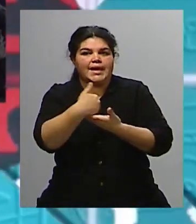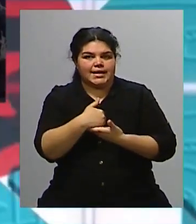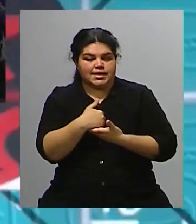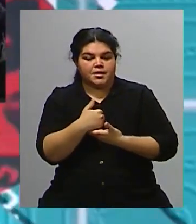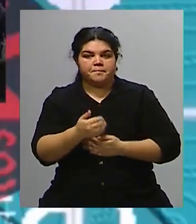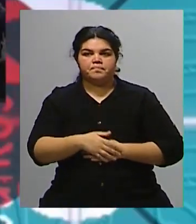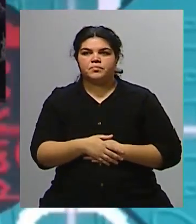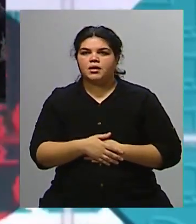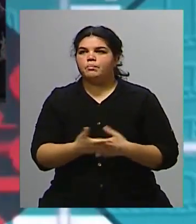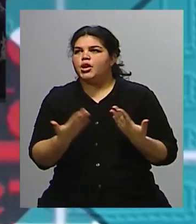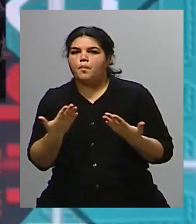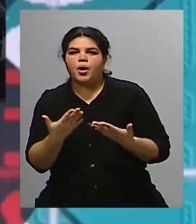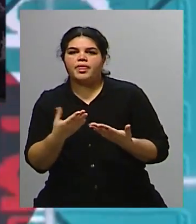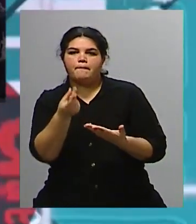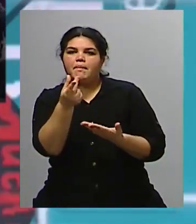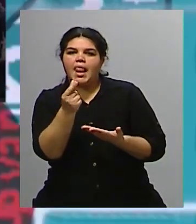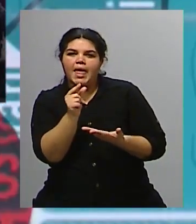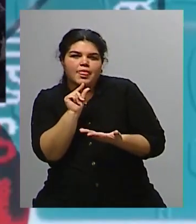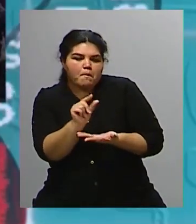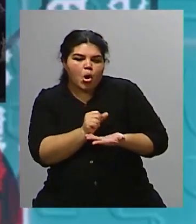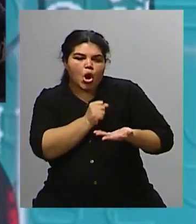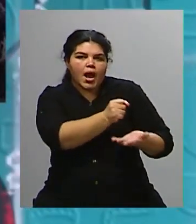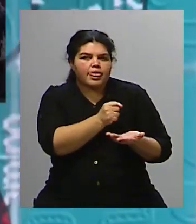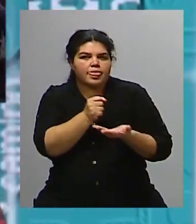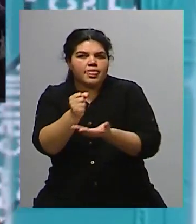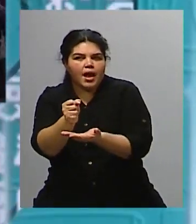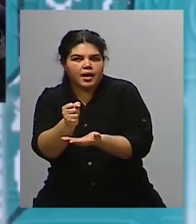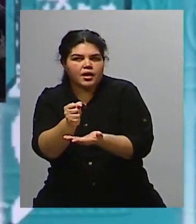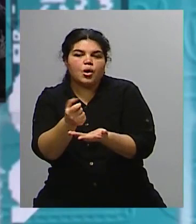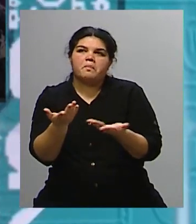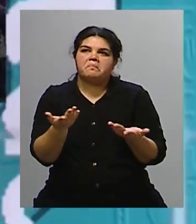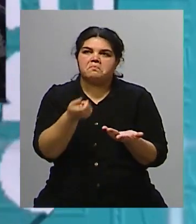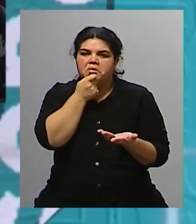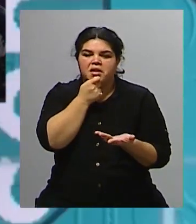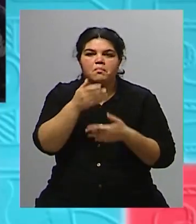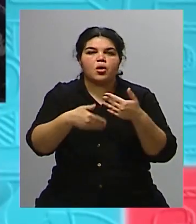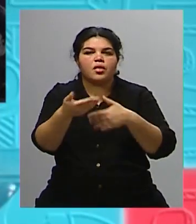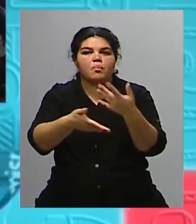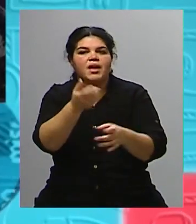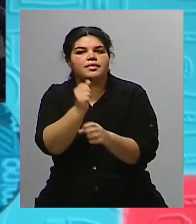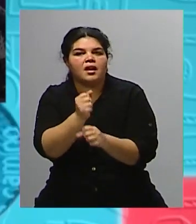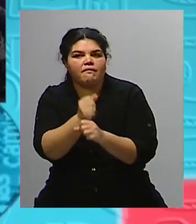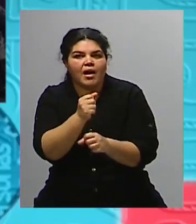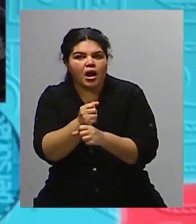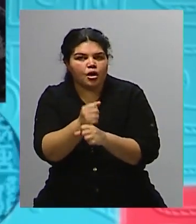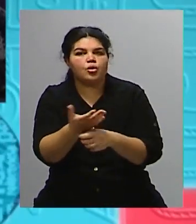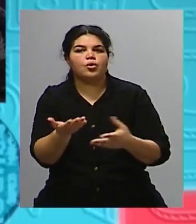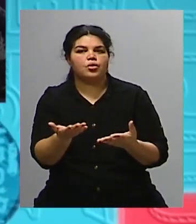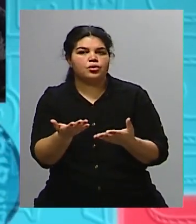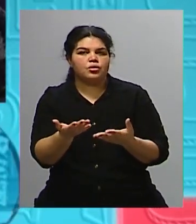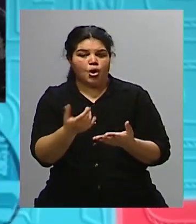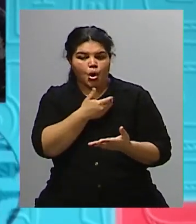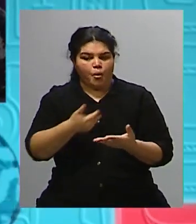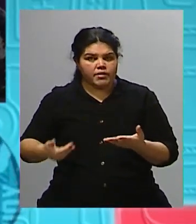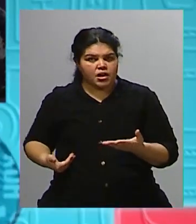algún sustento económico mínimo hasta que pueden empezar a conseguir un trabajo, que puedan insertarse en el mundo laboral, ¿tienen por parte del gobierno nacional